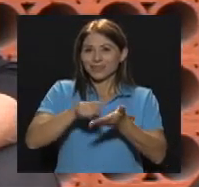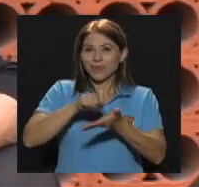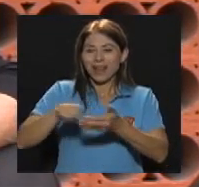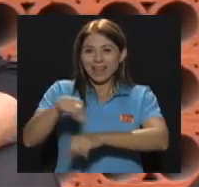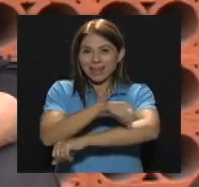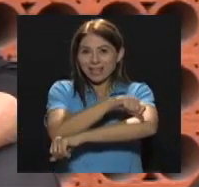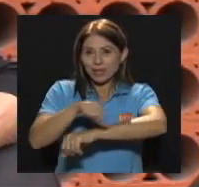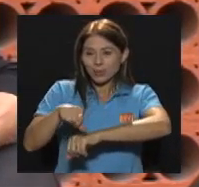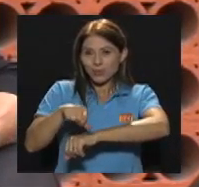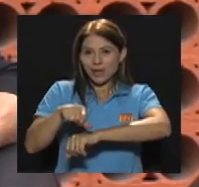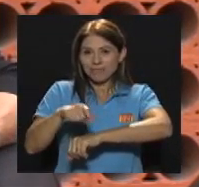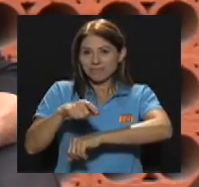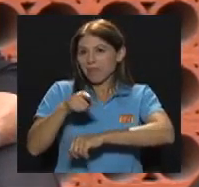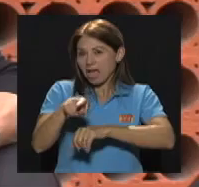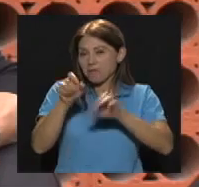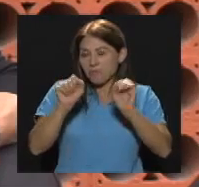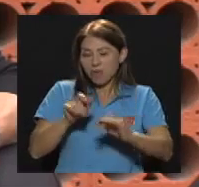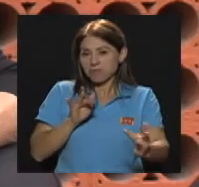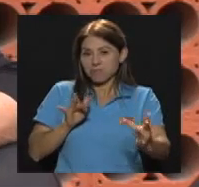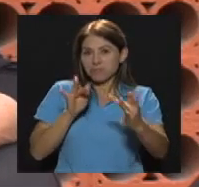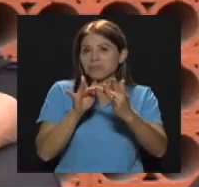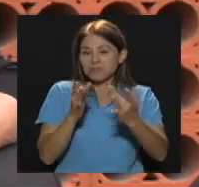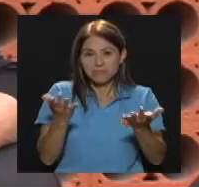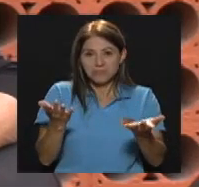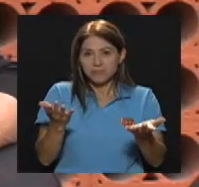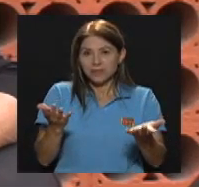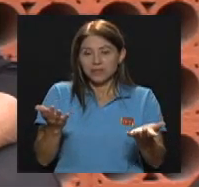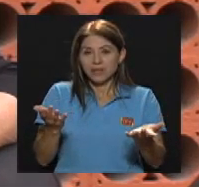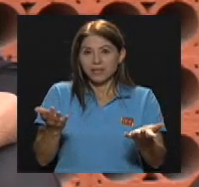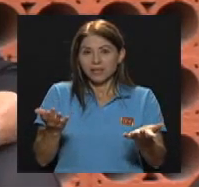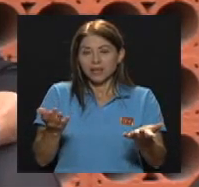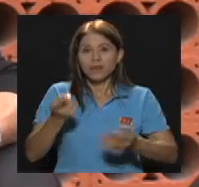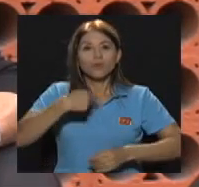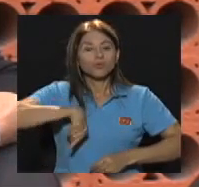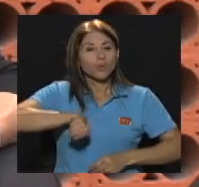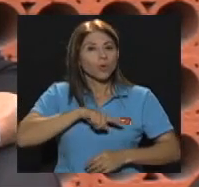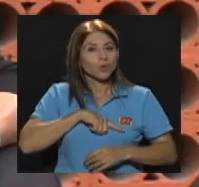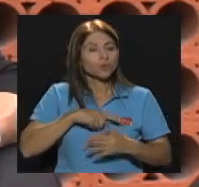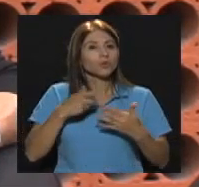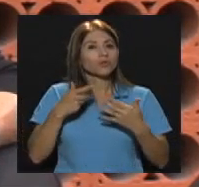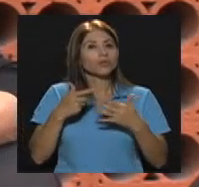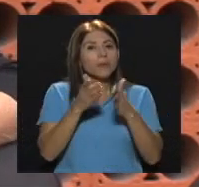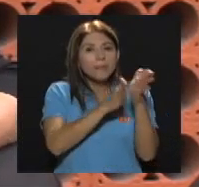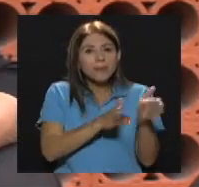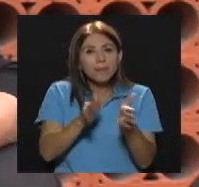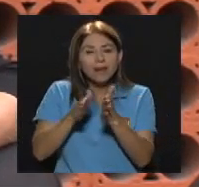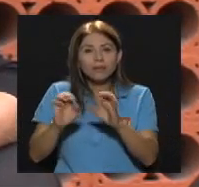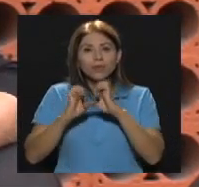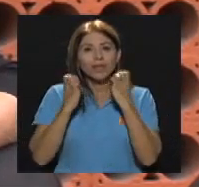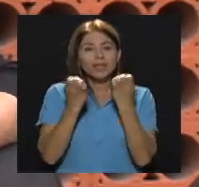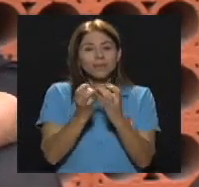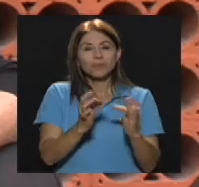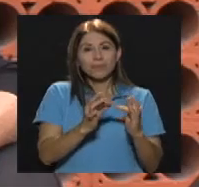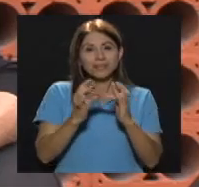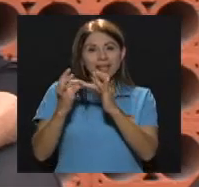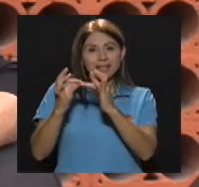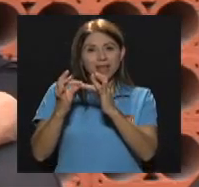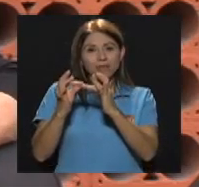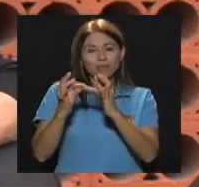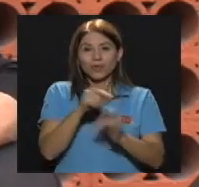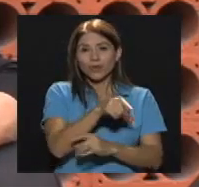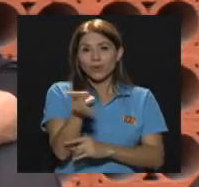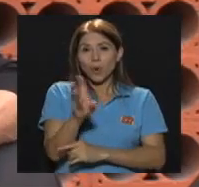estamos ahí a las órdenes de todo el público. Hemos ido formando un equipo especializado de jóvenes